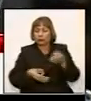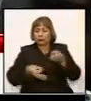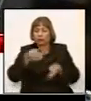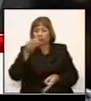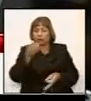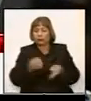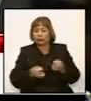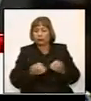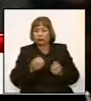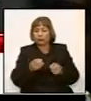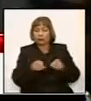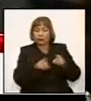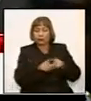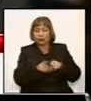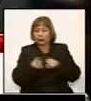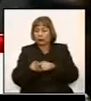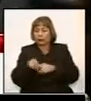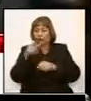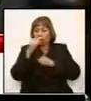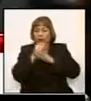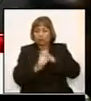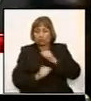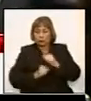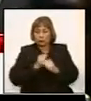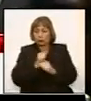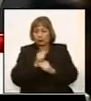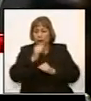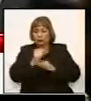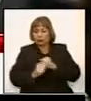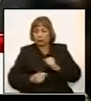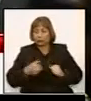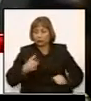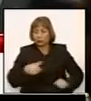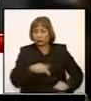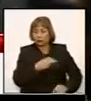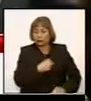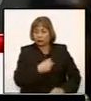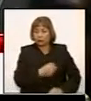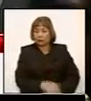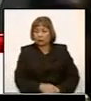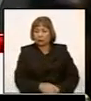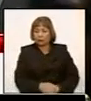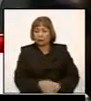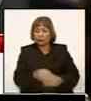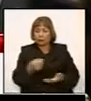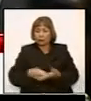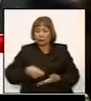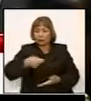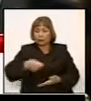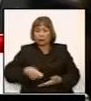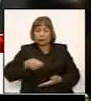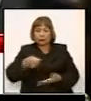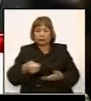judicial, el mismo que tiene años, y que nosotros como arrendadores o